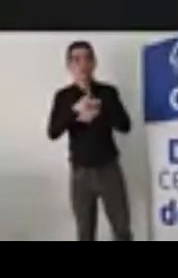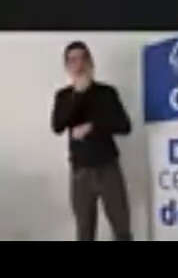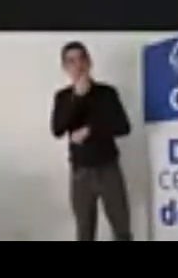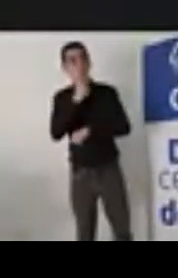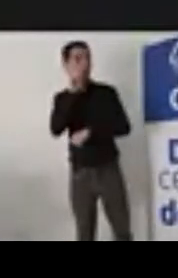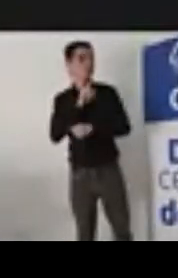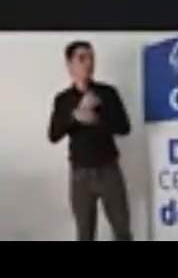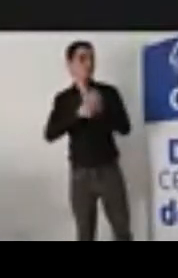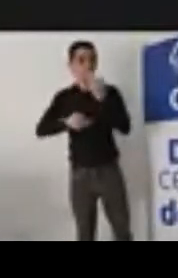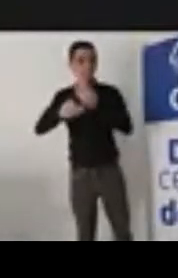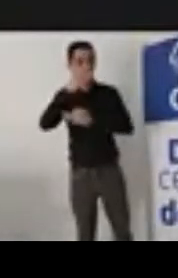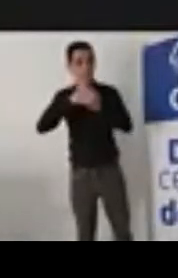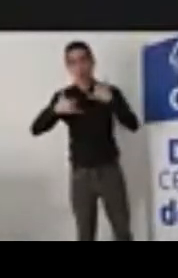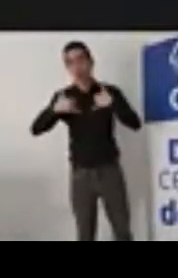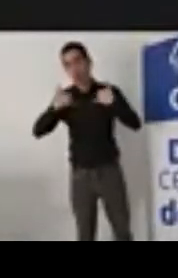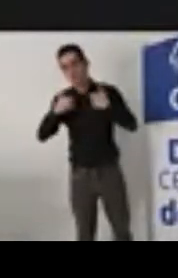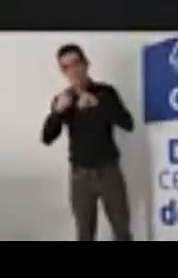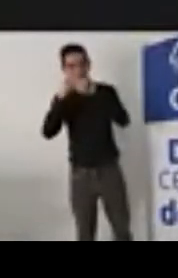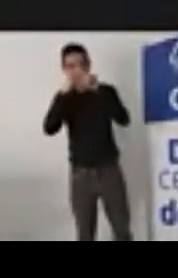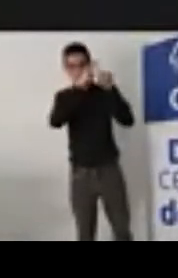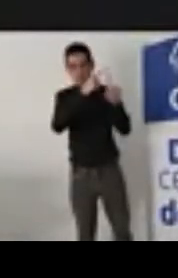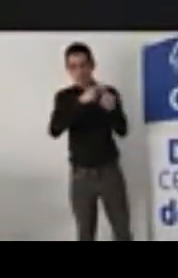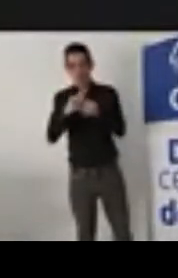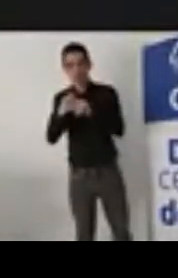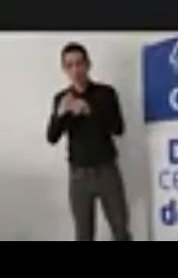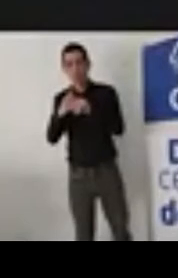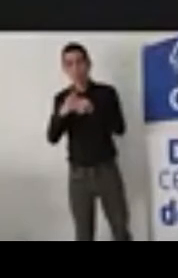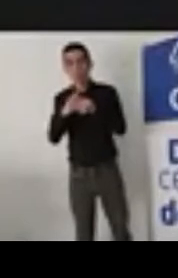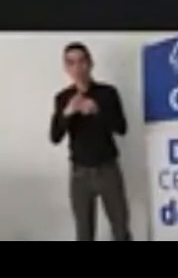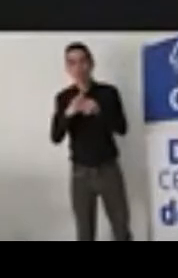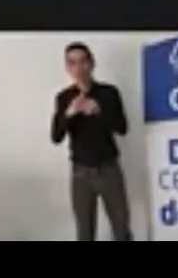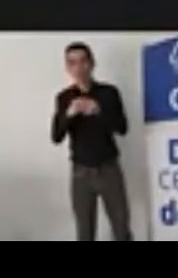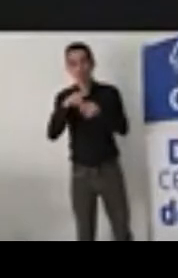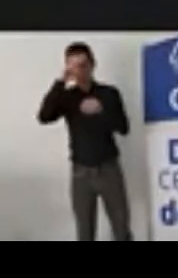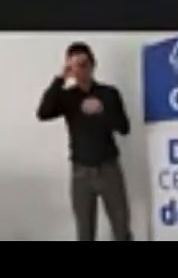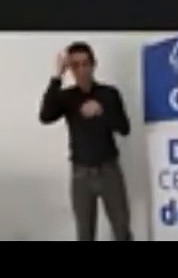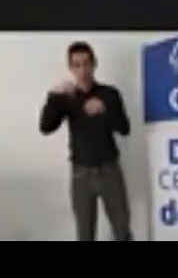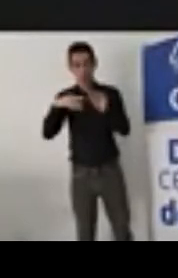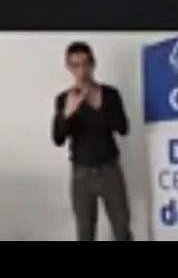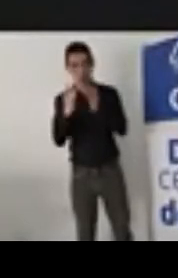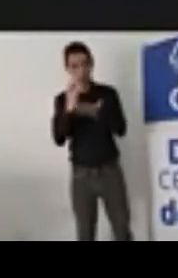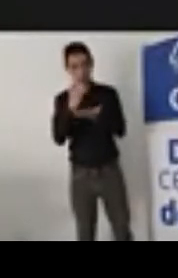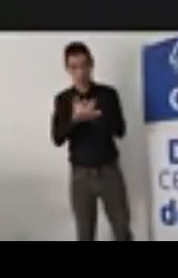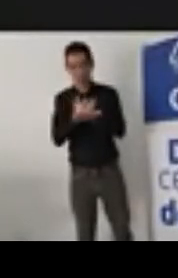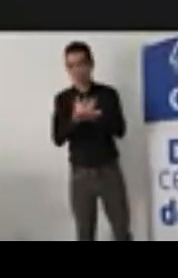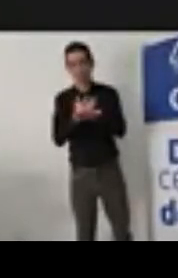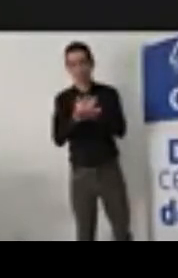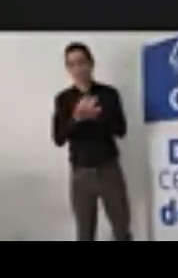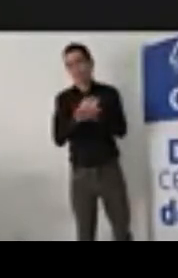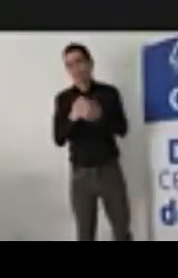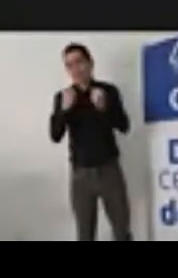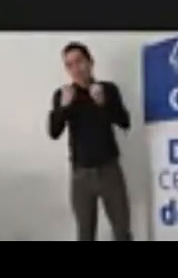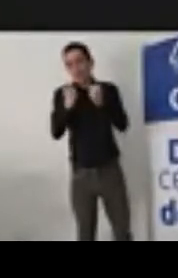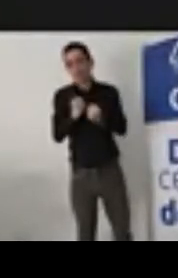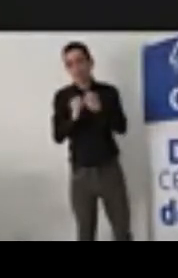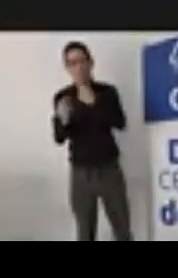no solamente desde México, sino de distintos lugares del mundo que seguramente se están conectando a ser parte de estos diálogos por la